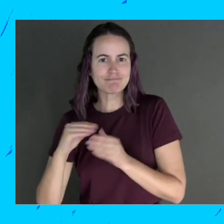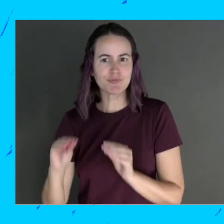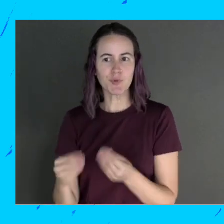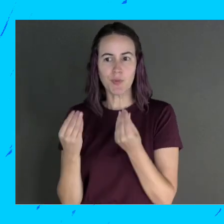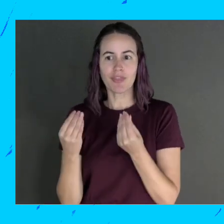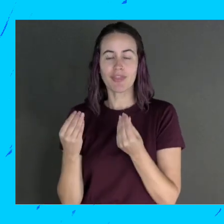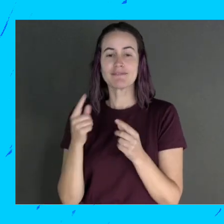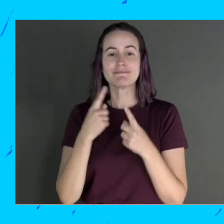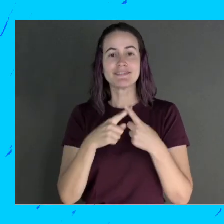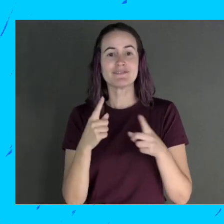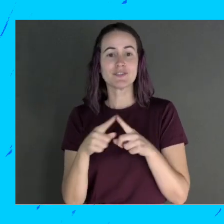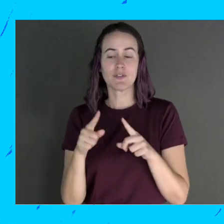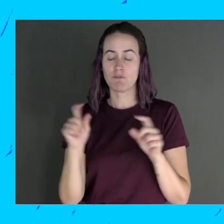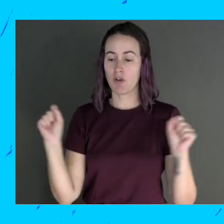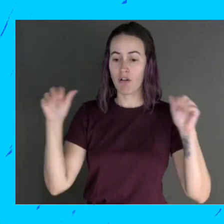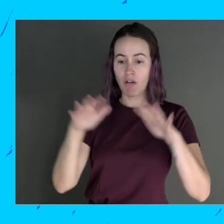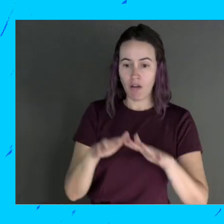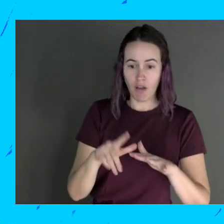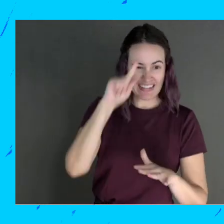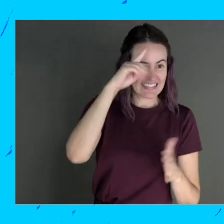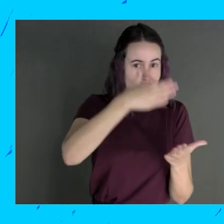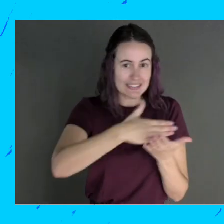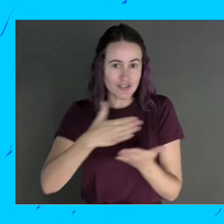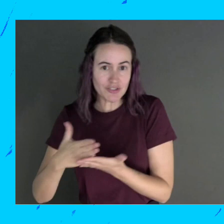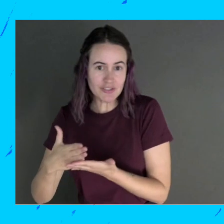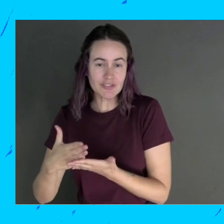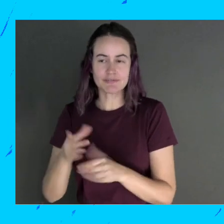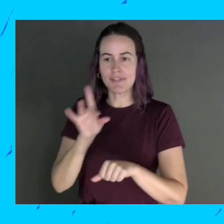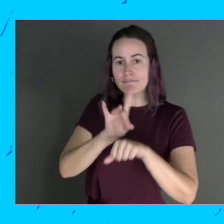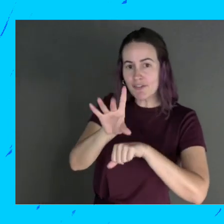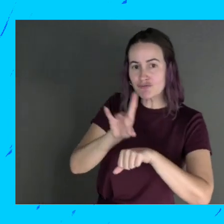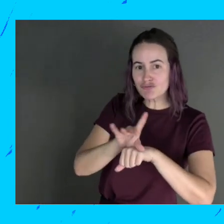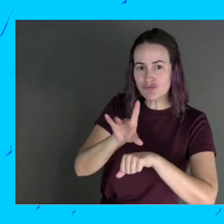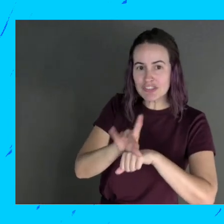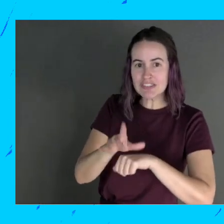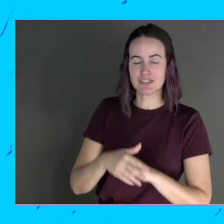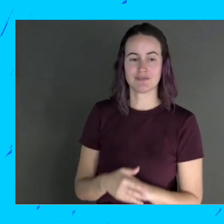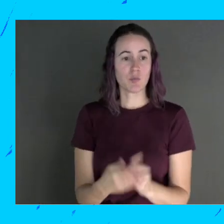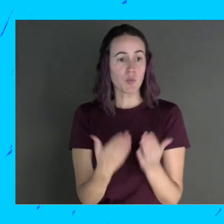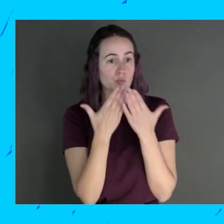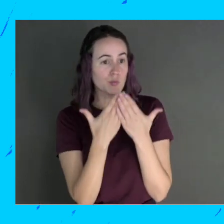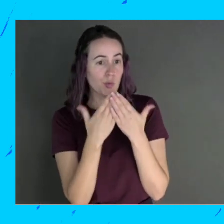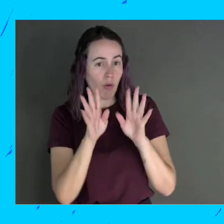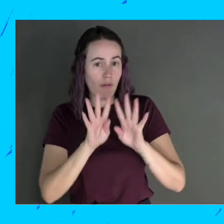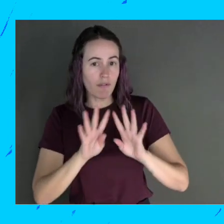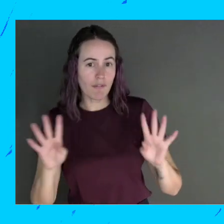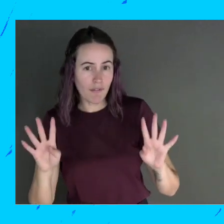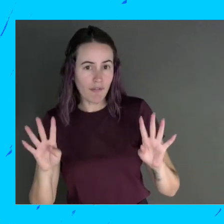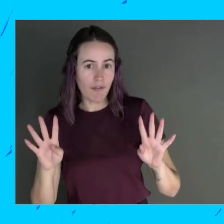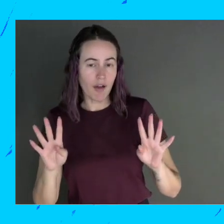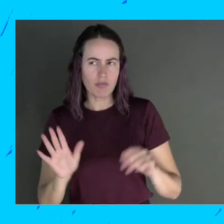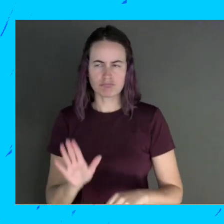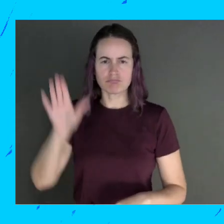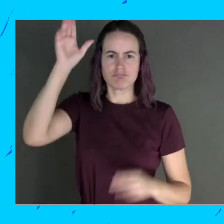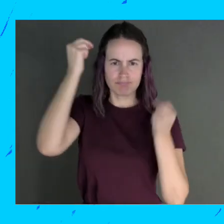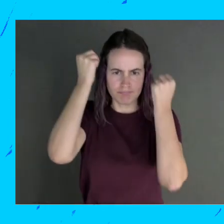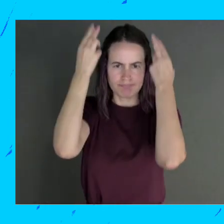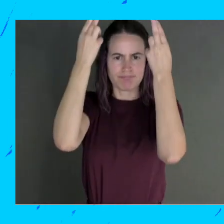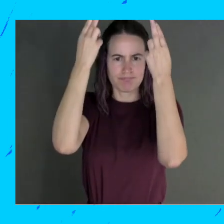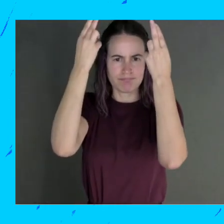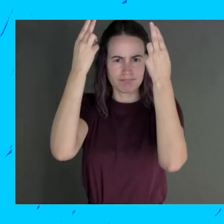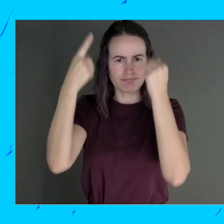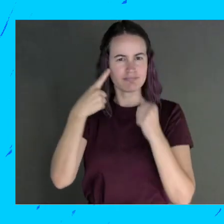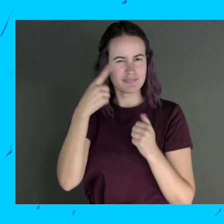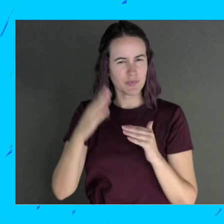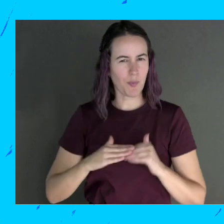y en foros de toma de decisión, en consejos escolares, parlamentos juveniles.